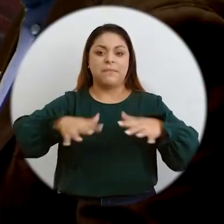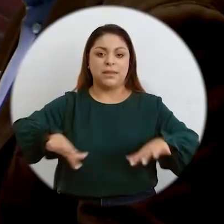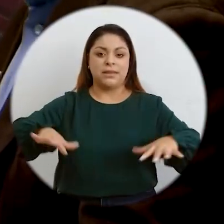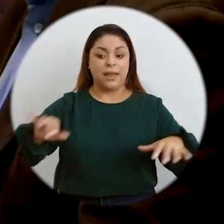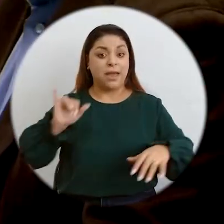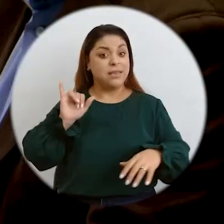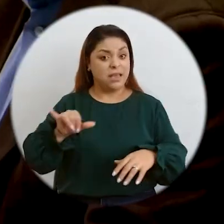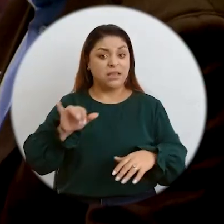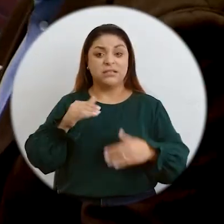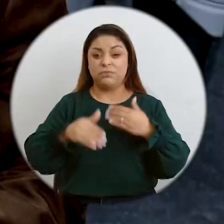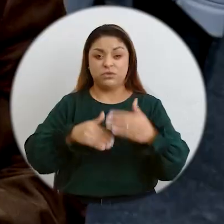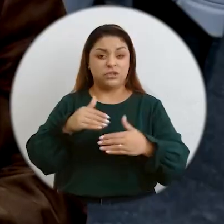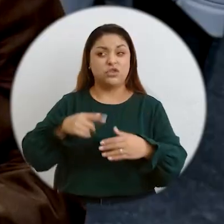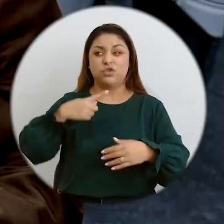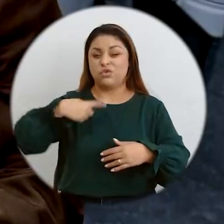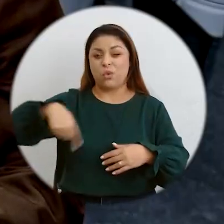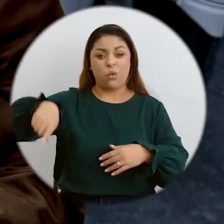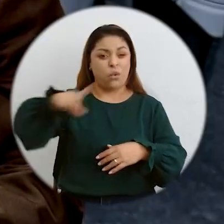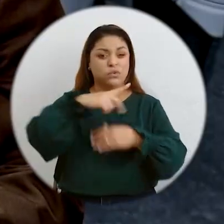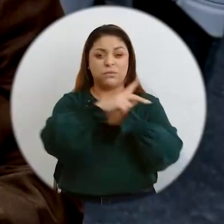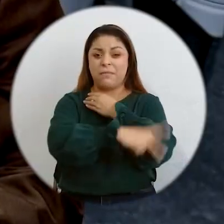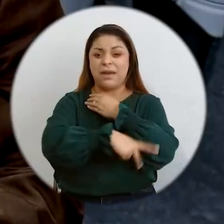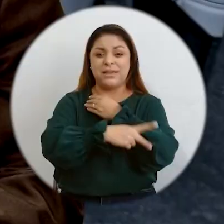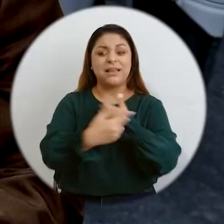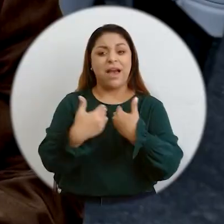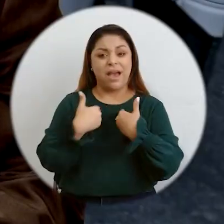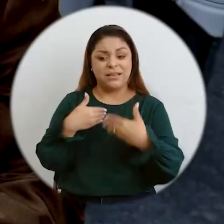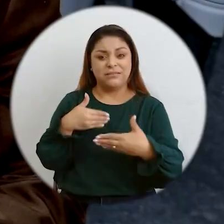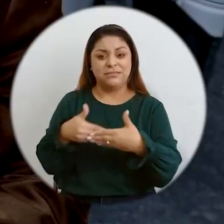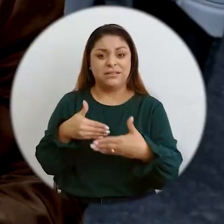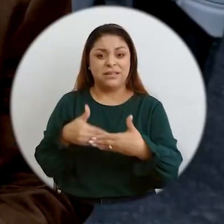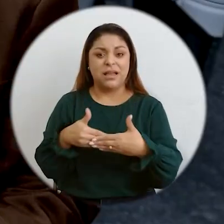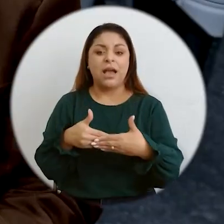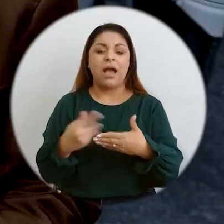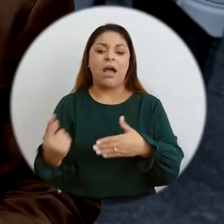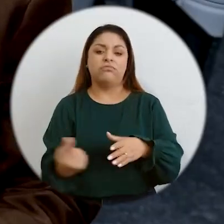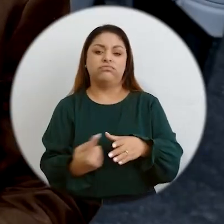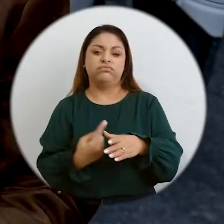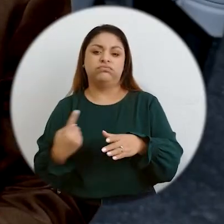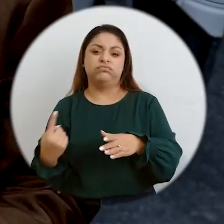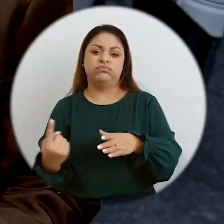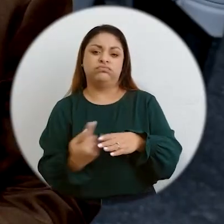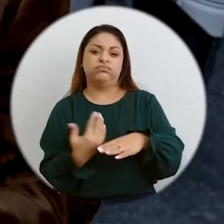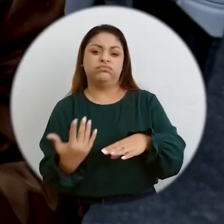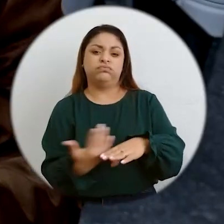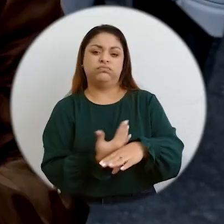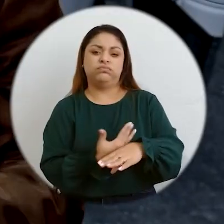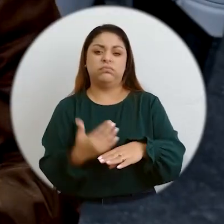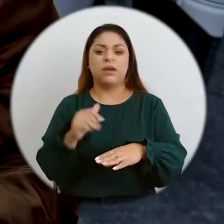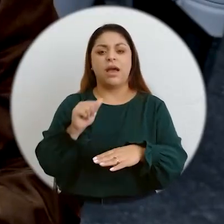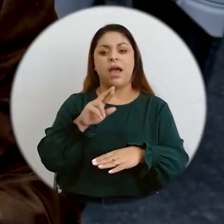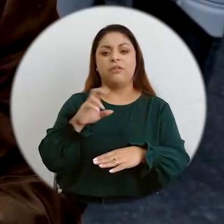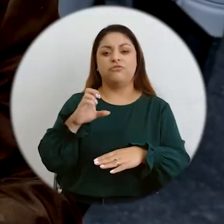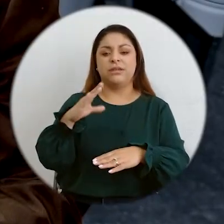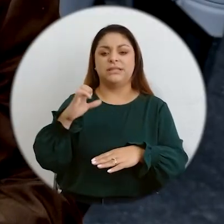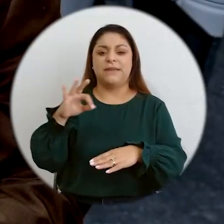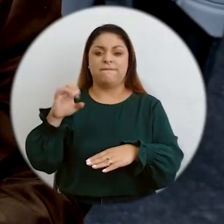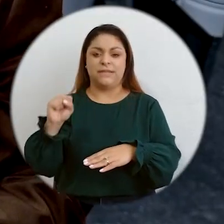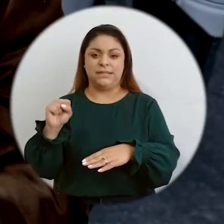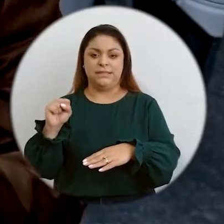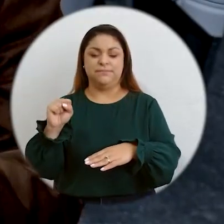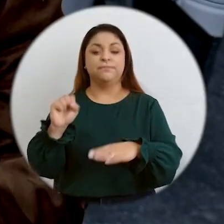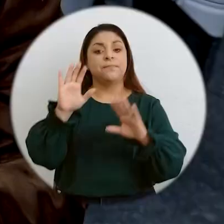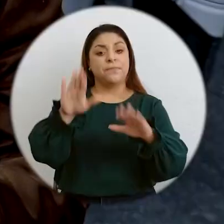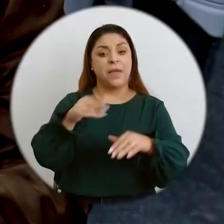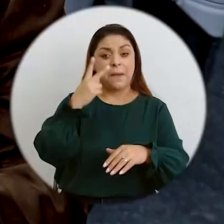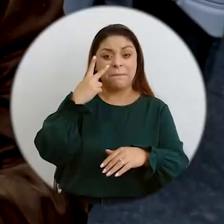los países que tenemos arrecifes coralinos. La contaminación. Estamos inundados en plástico. Sí.